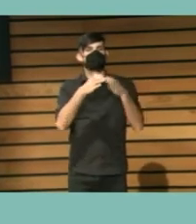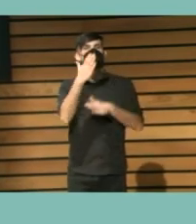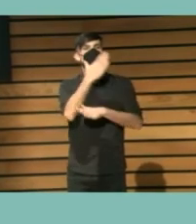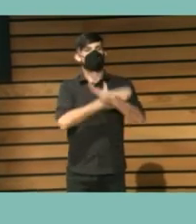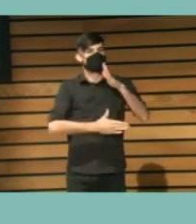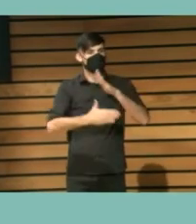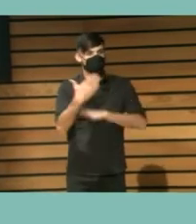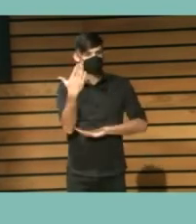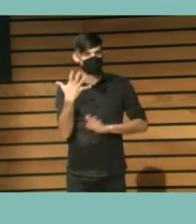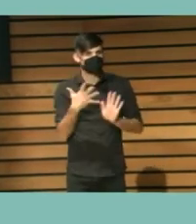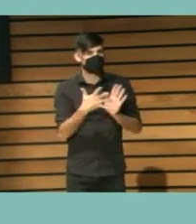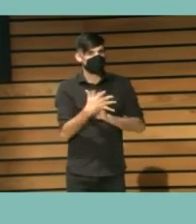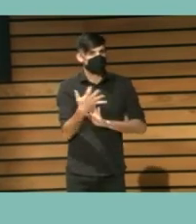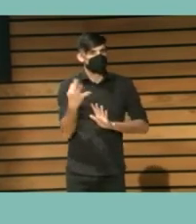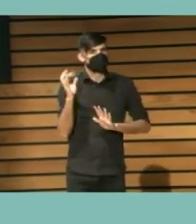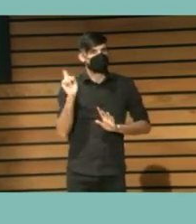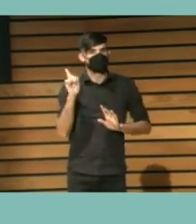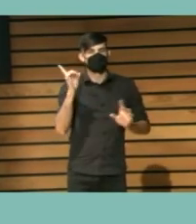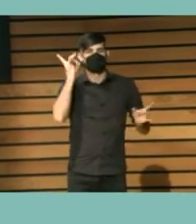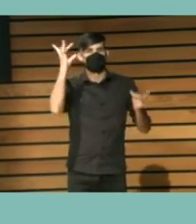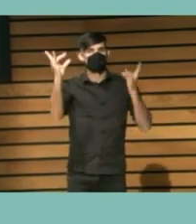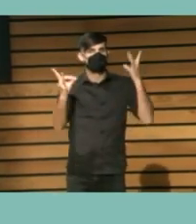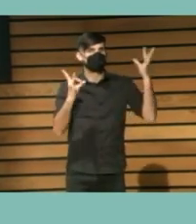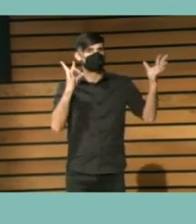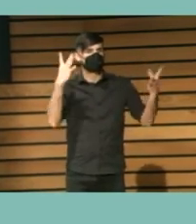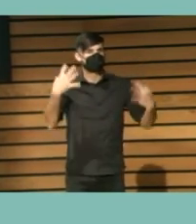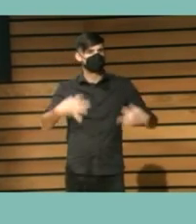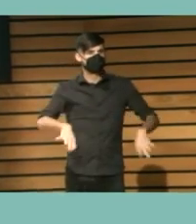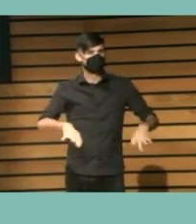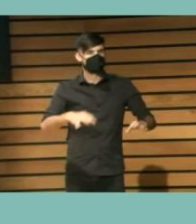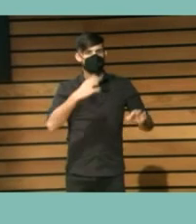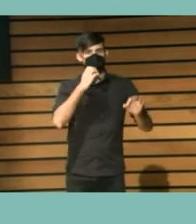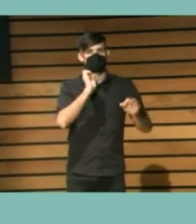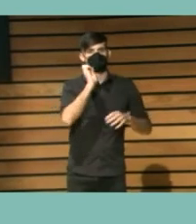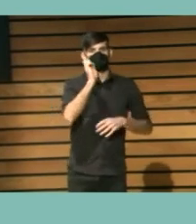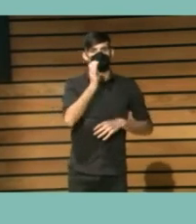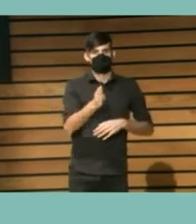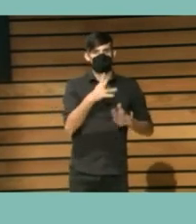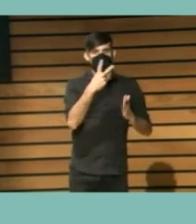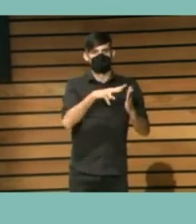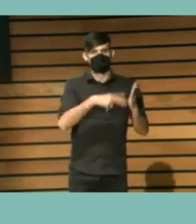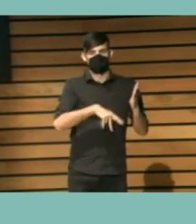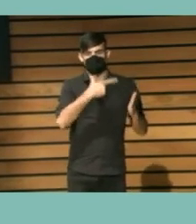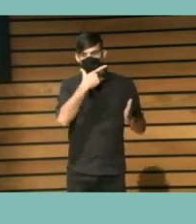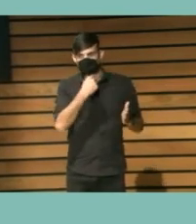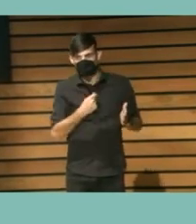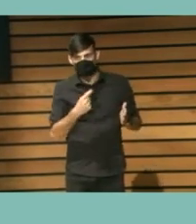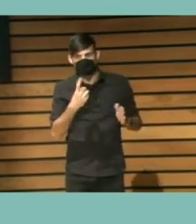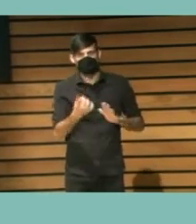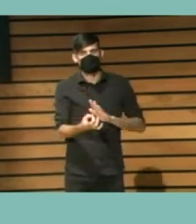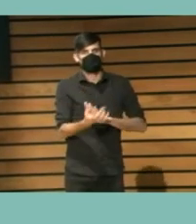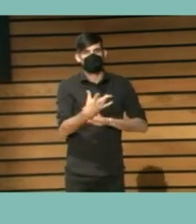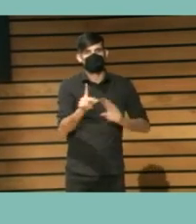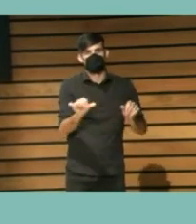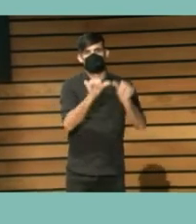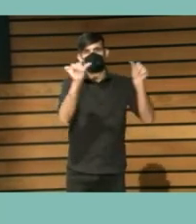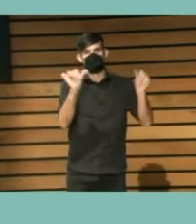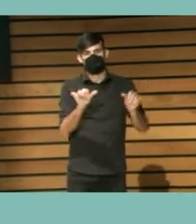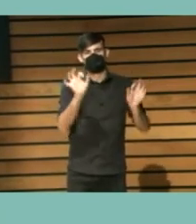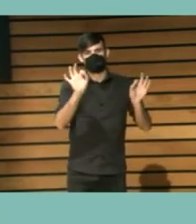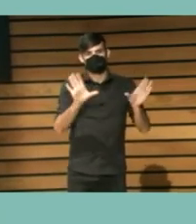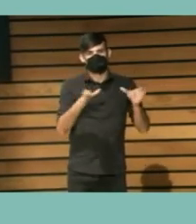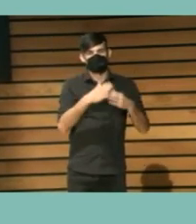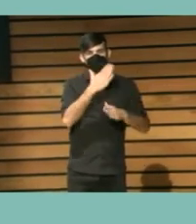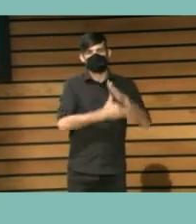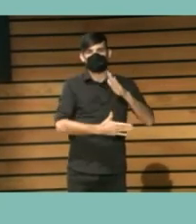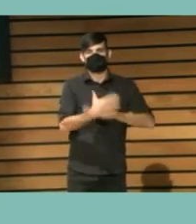allá de actividades más tradicionales como son clubes de lectura fácil. ¿Qué nuevos modelos se podría hacer para que esta parte de la ciudadanía también se